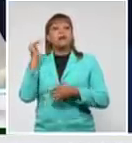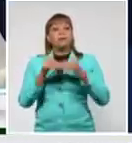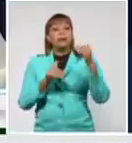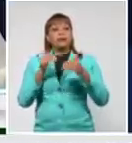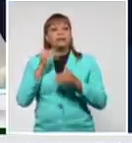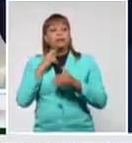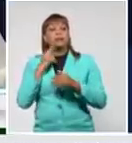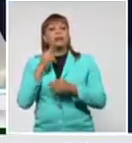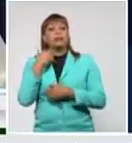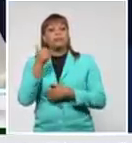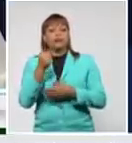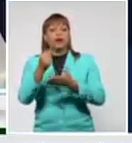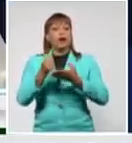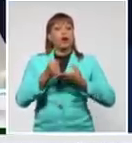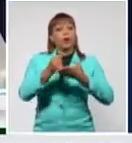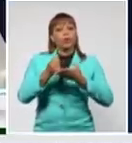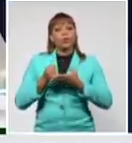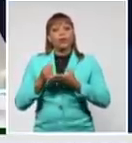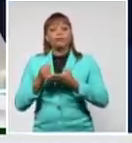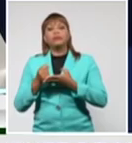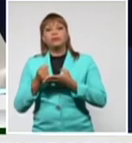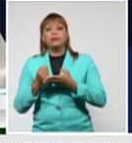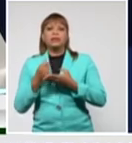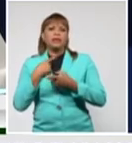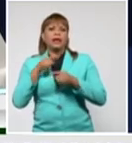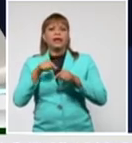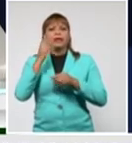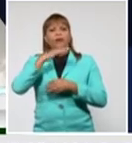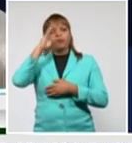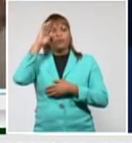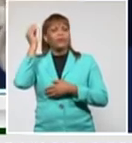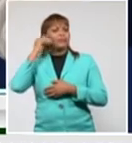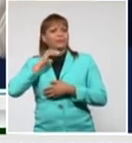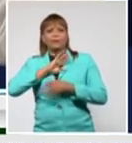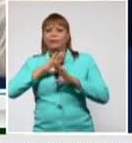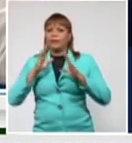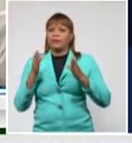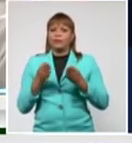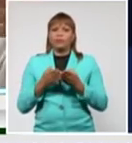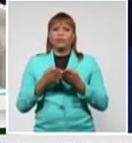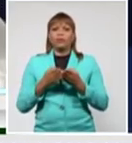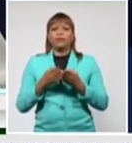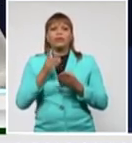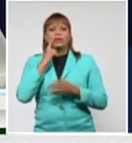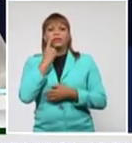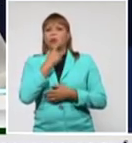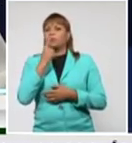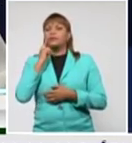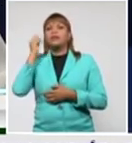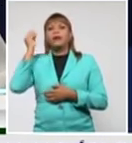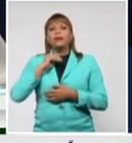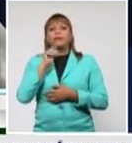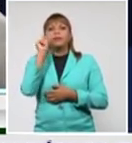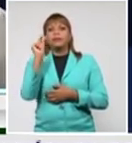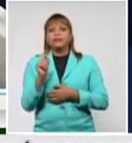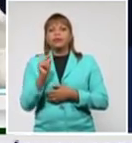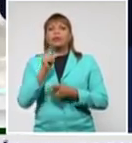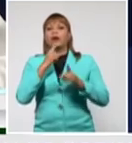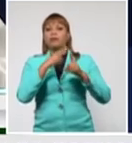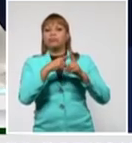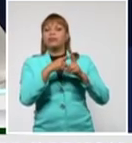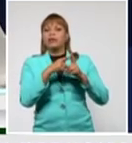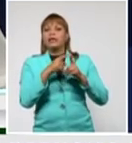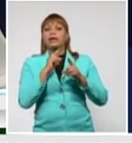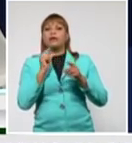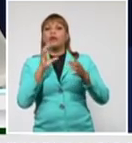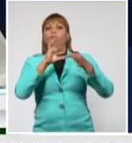activa. Digamos, generalmente en Cuba todo se conoce, ¿no? Sabemos que se diagnosticó una persona con la cual hemos tenido relaciones los últimos